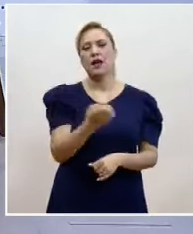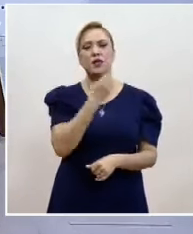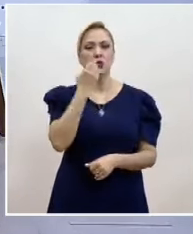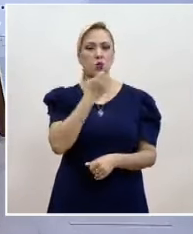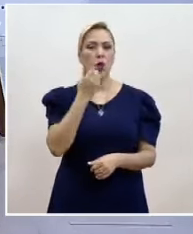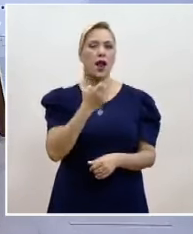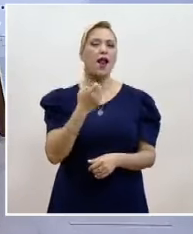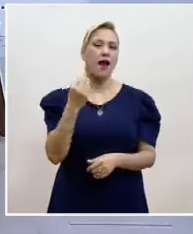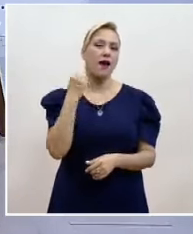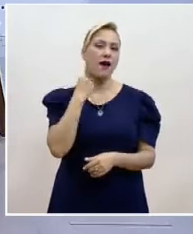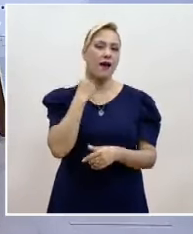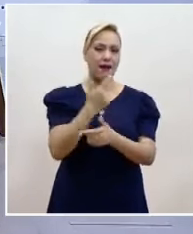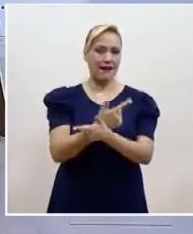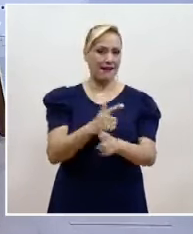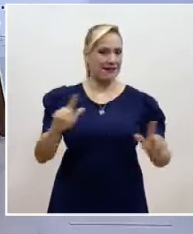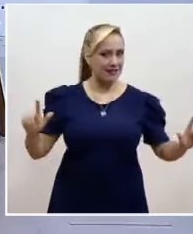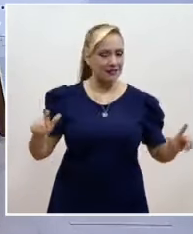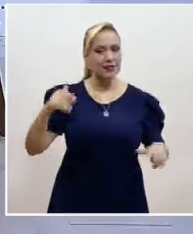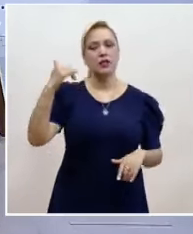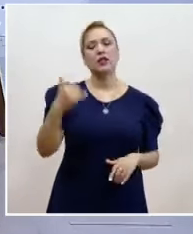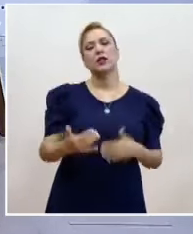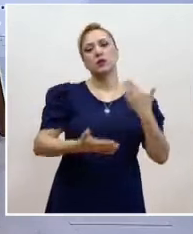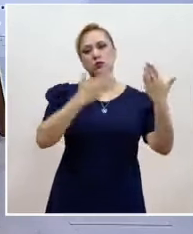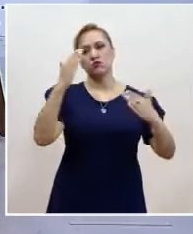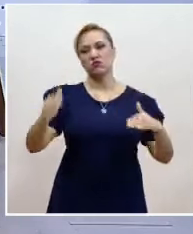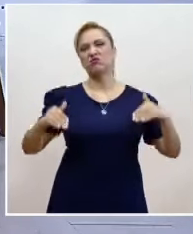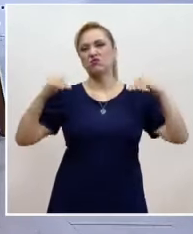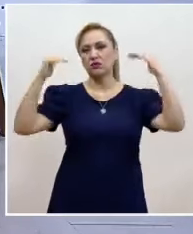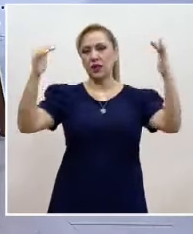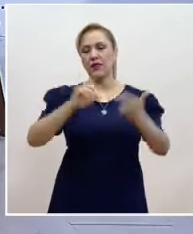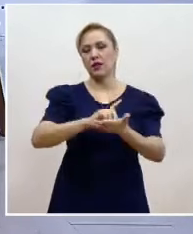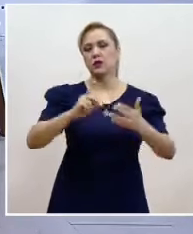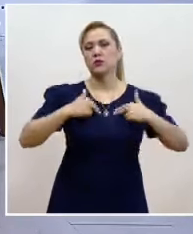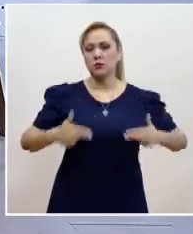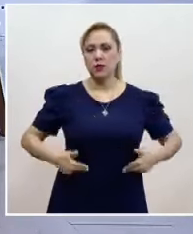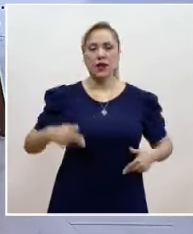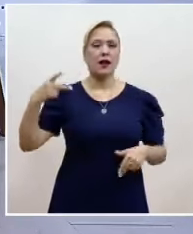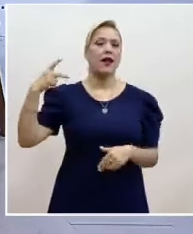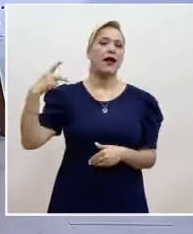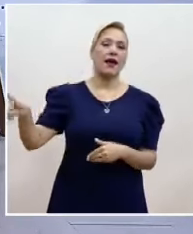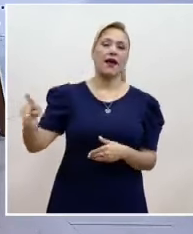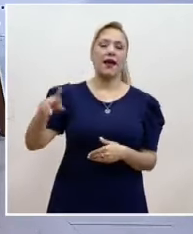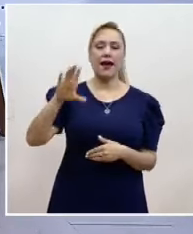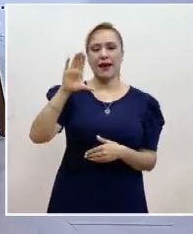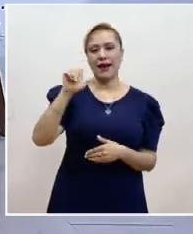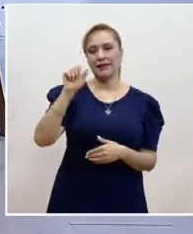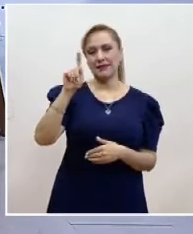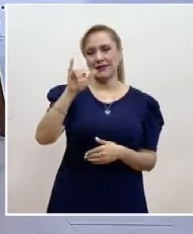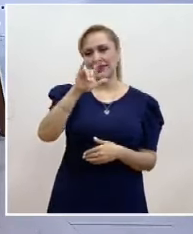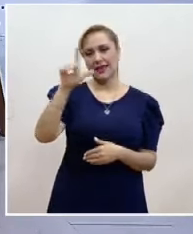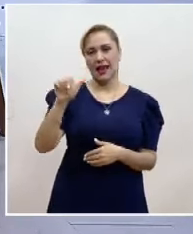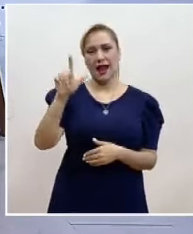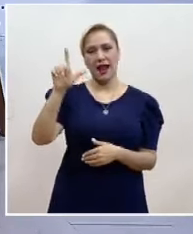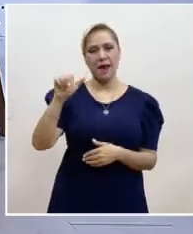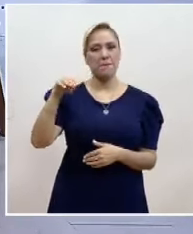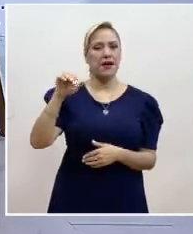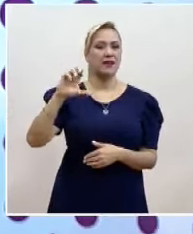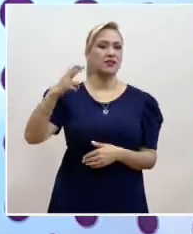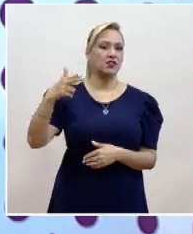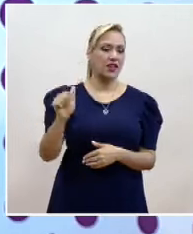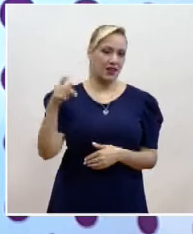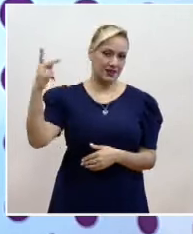institución. Y además cuenta con estudios de posgrado en Derechos Humanos por la Universidad Castilla-La Mancha, en España, Justicia Electoral en el Tribunal Electoral del Poder